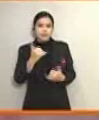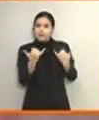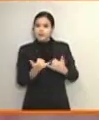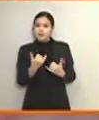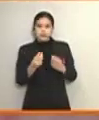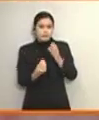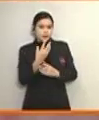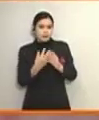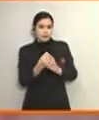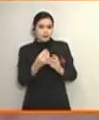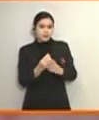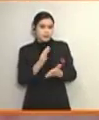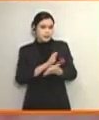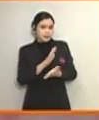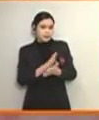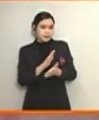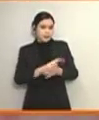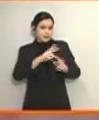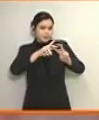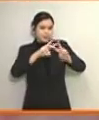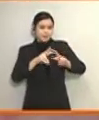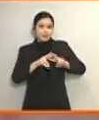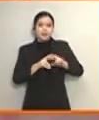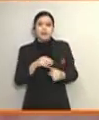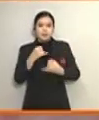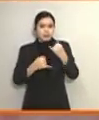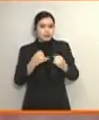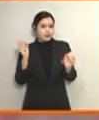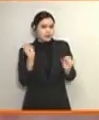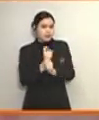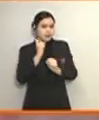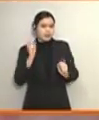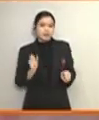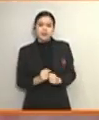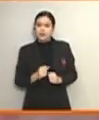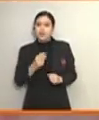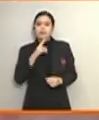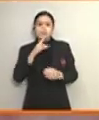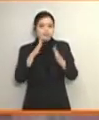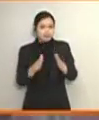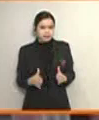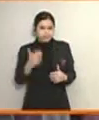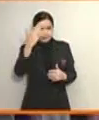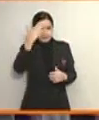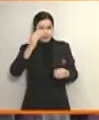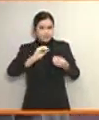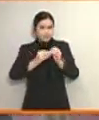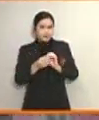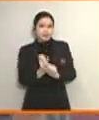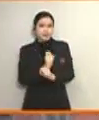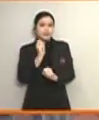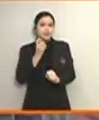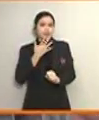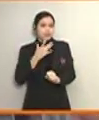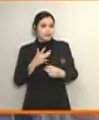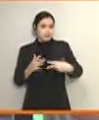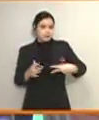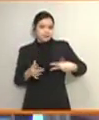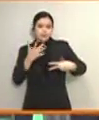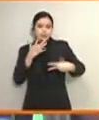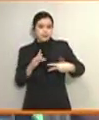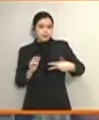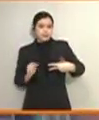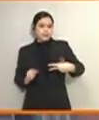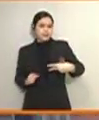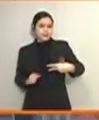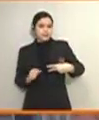nueva guía Catracha para que juegues y ganes a lo Catracho. Te deseo mucha suerte, conoceremos el primer número ganador con su primer dígito. Suerte,